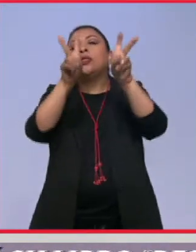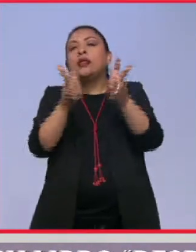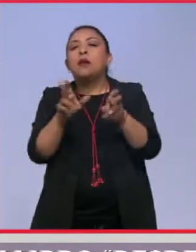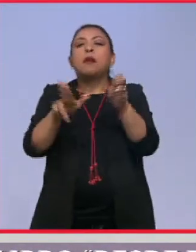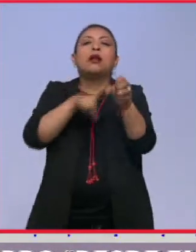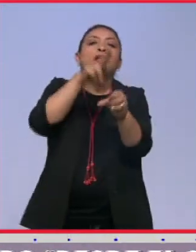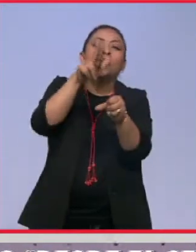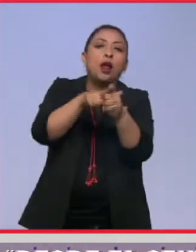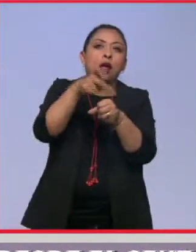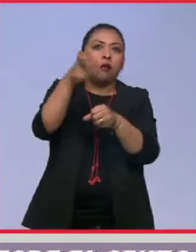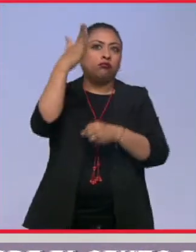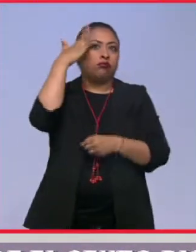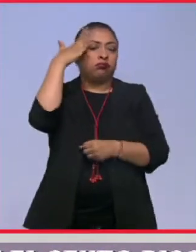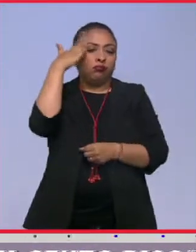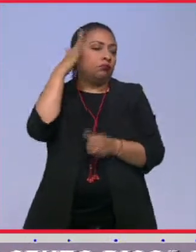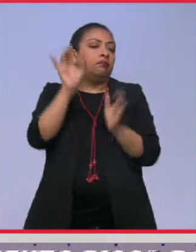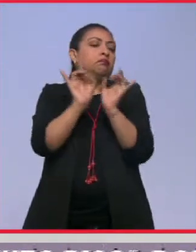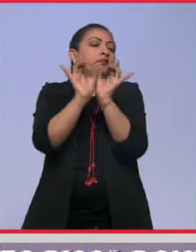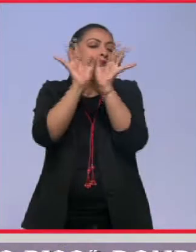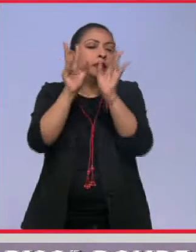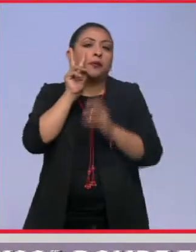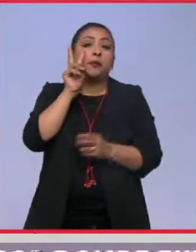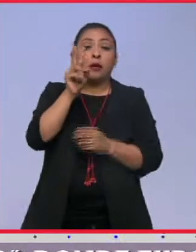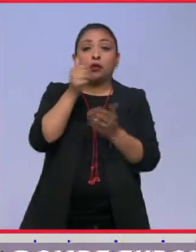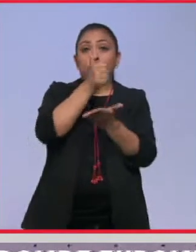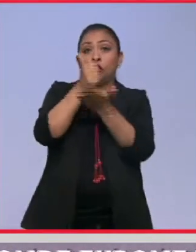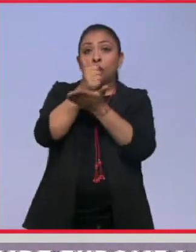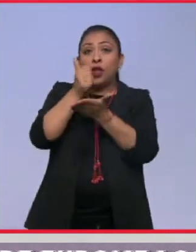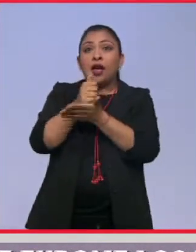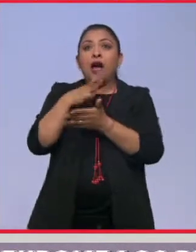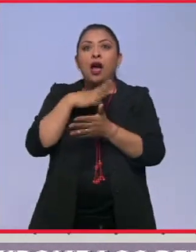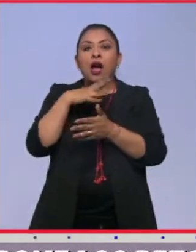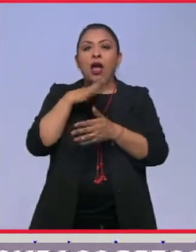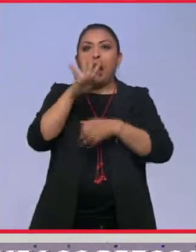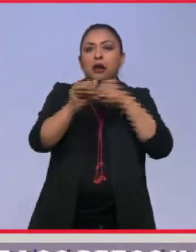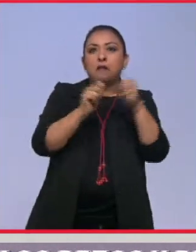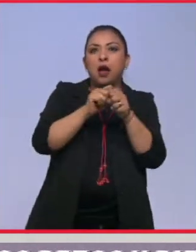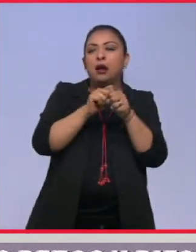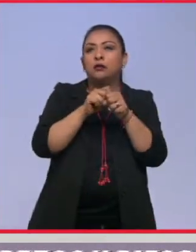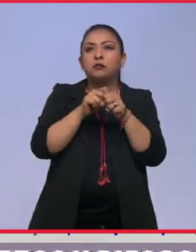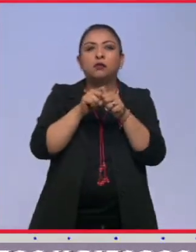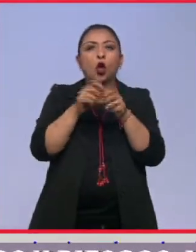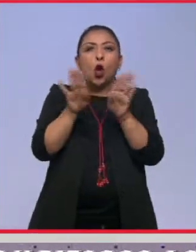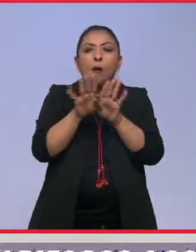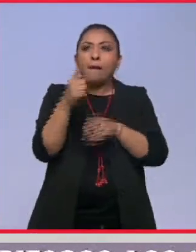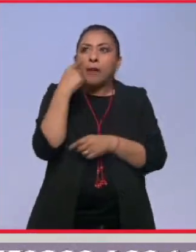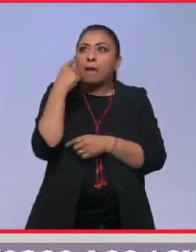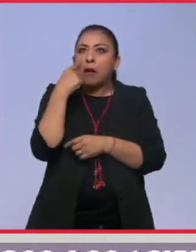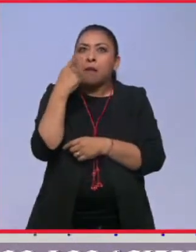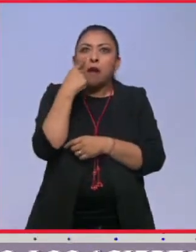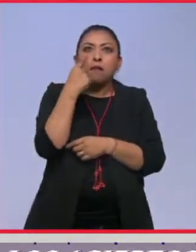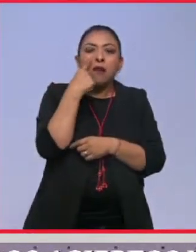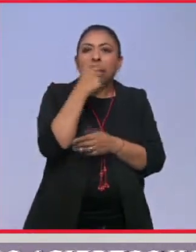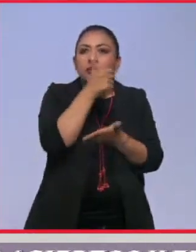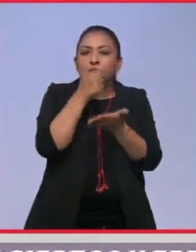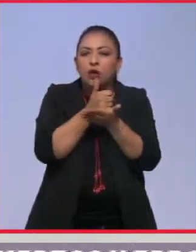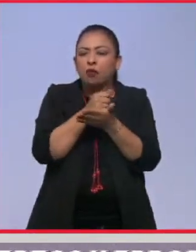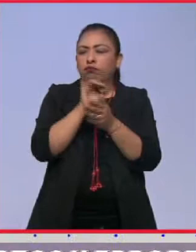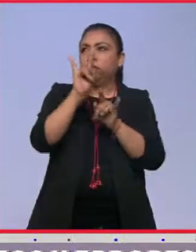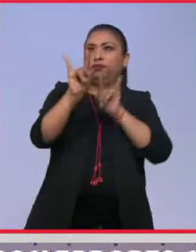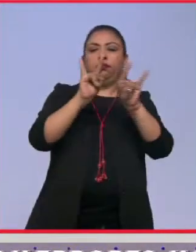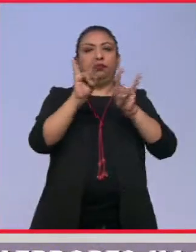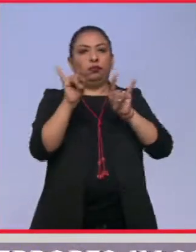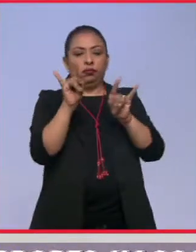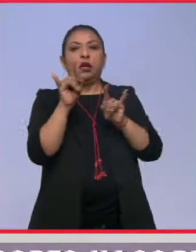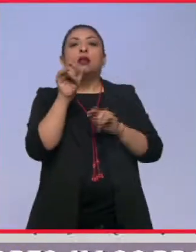los protagonistas. Entonces, de repente vemos que en las ciudades empiezan a saltar animales por todos lados. La reconsideración de ciertos elementos